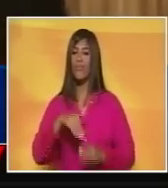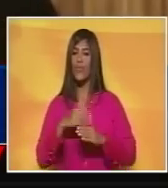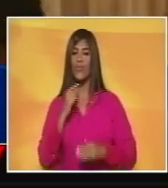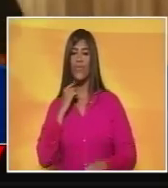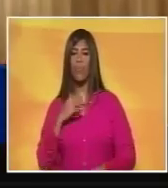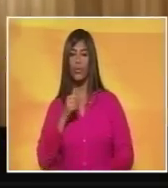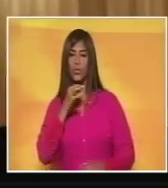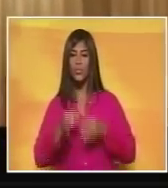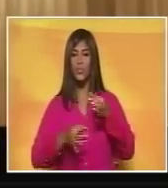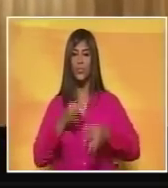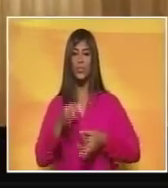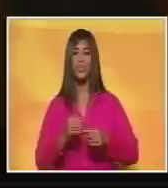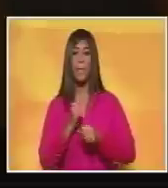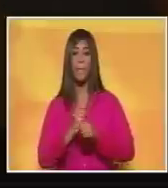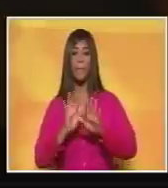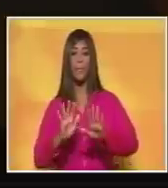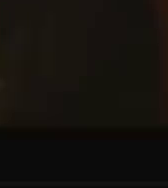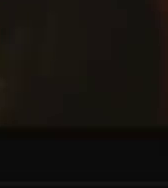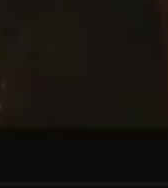Estrellas.